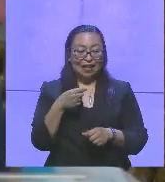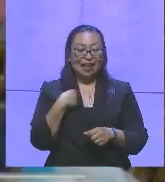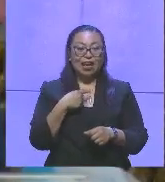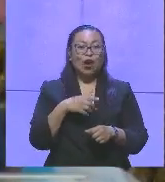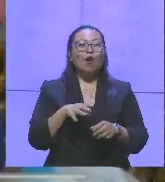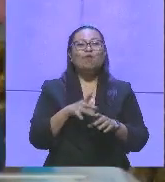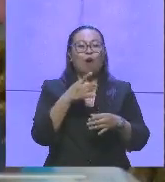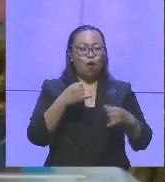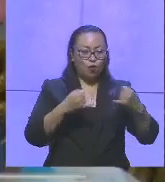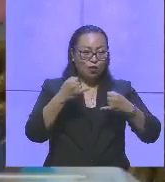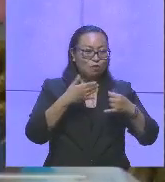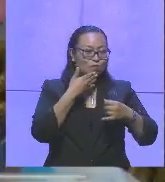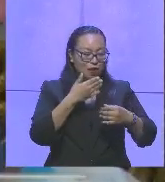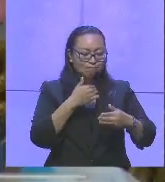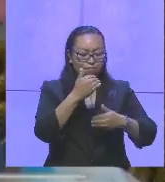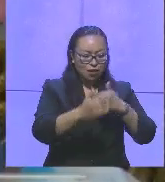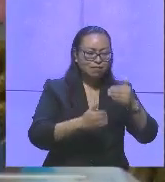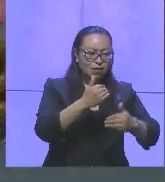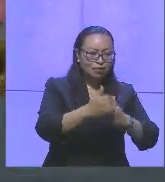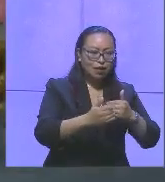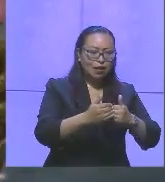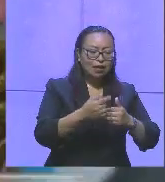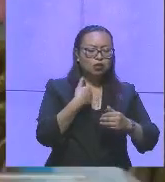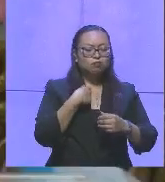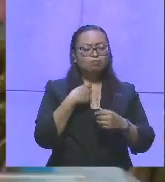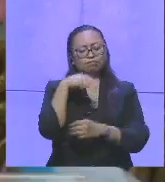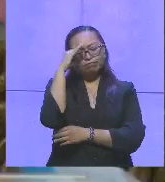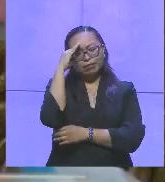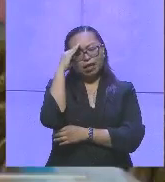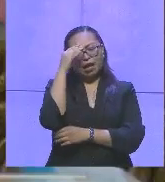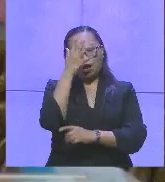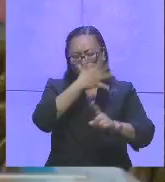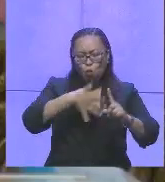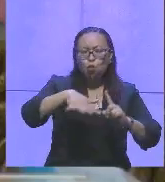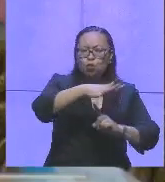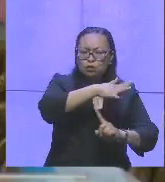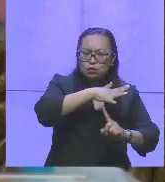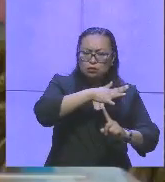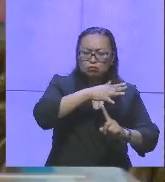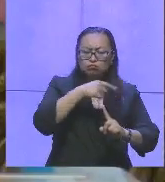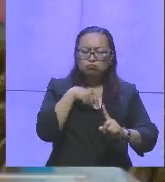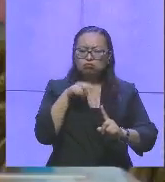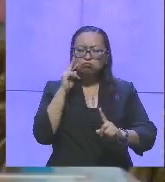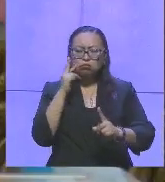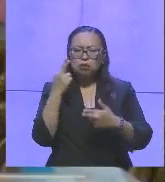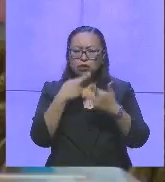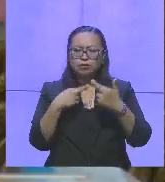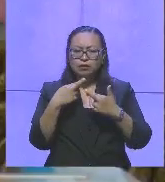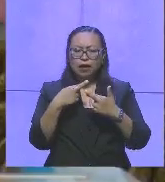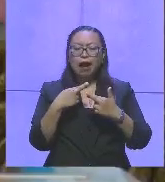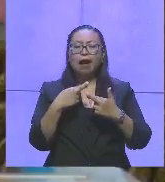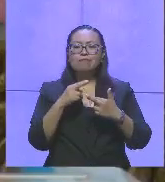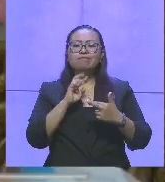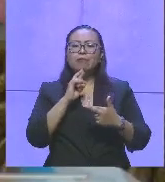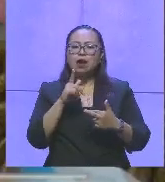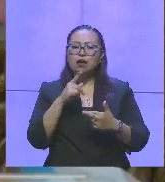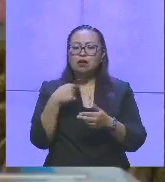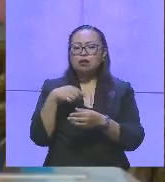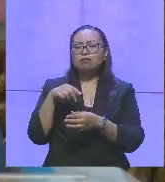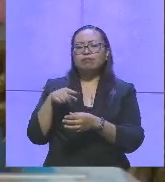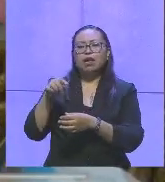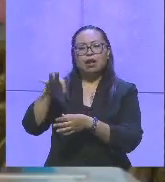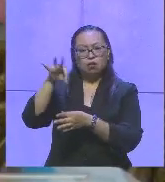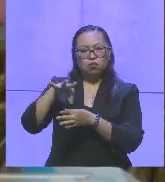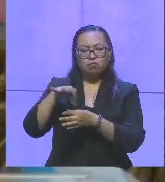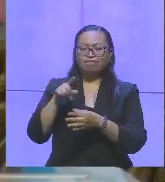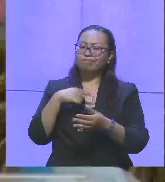que analizando el contexto integral del caso, se arribó a la determinación de anular la elección en este municipio.